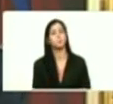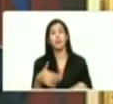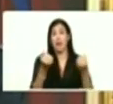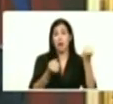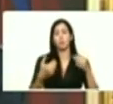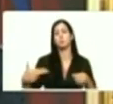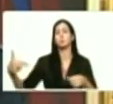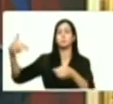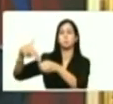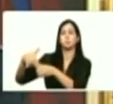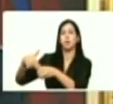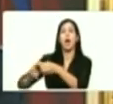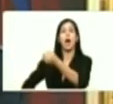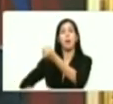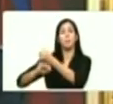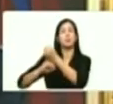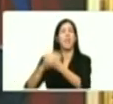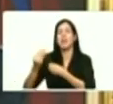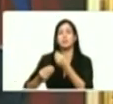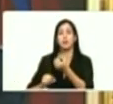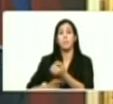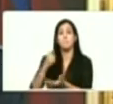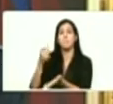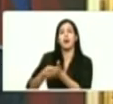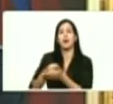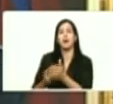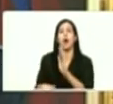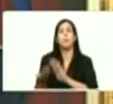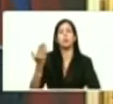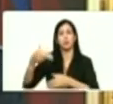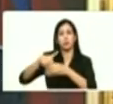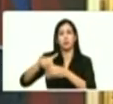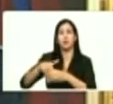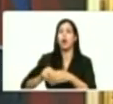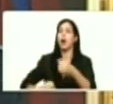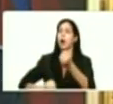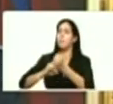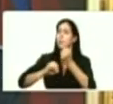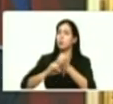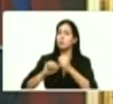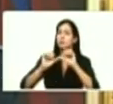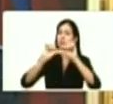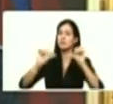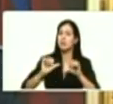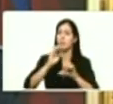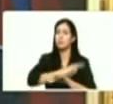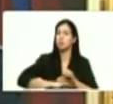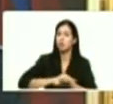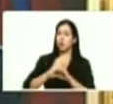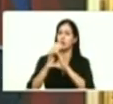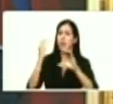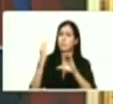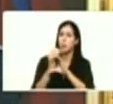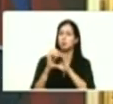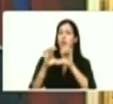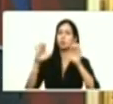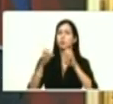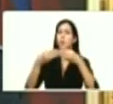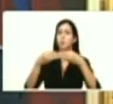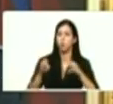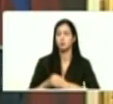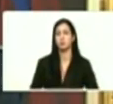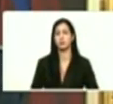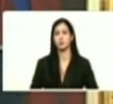allí está apoyando la construcción de las viviendas allí está apoyando las misiones grandes misiones la educación pública